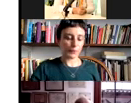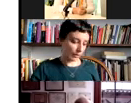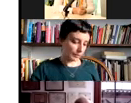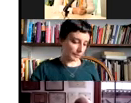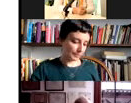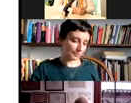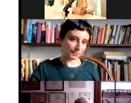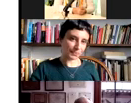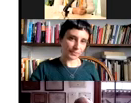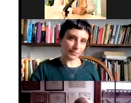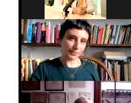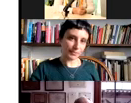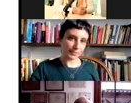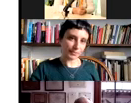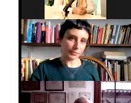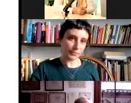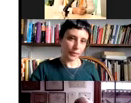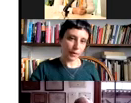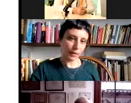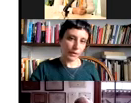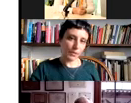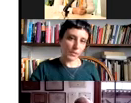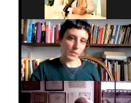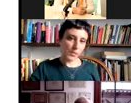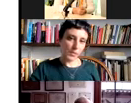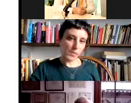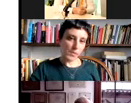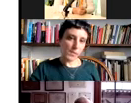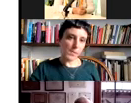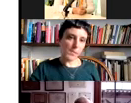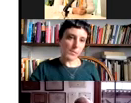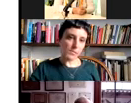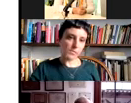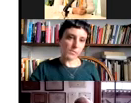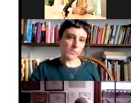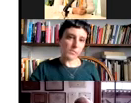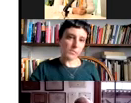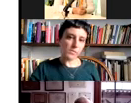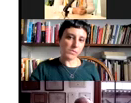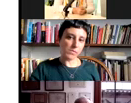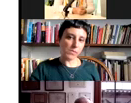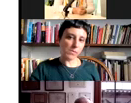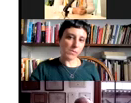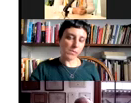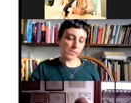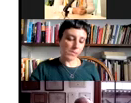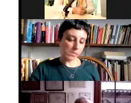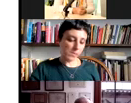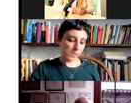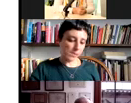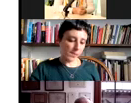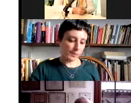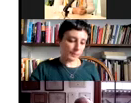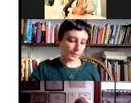hagan cumplir. Y esto a través de generar espacios que bueno, durante la pandemia fue más dificultoso, transformar todas